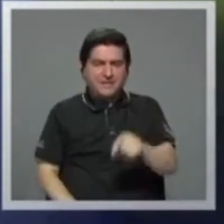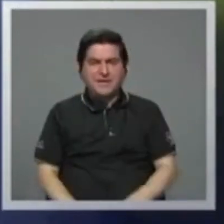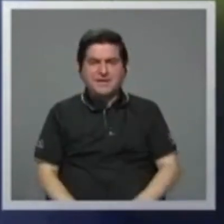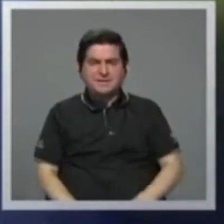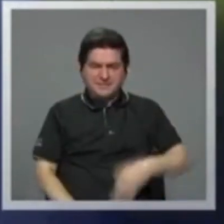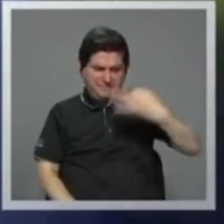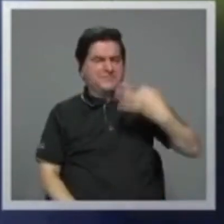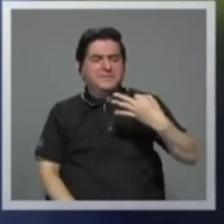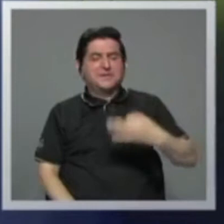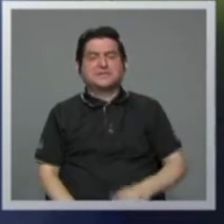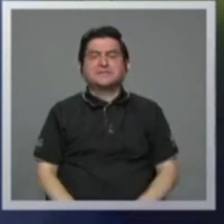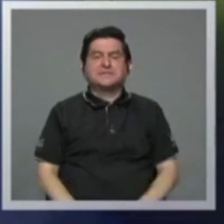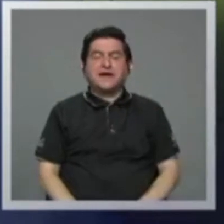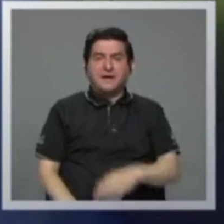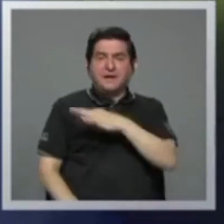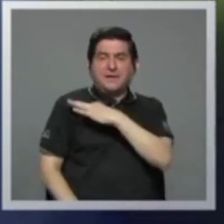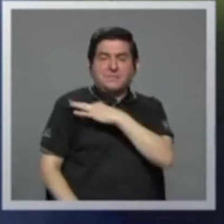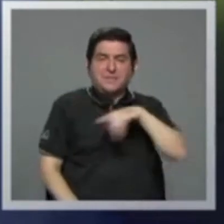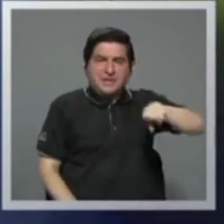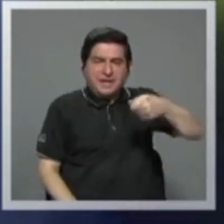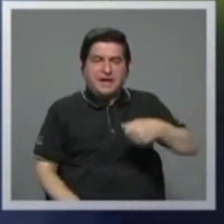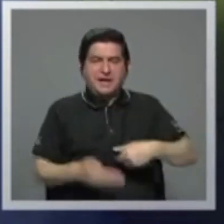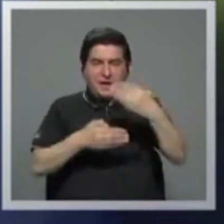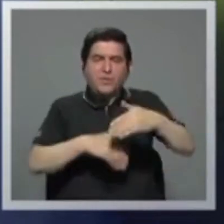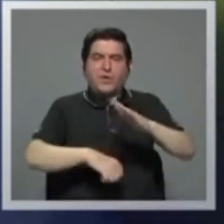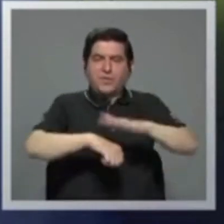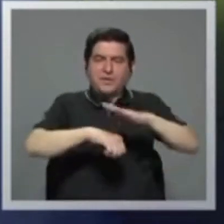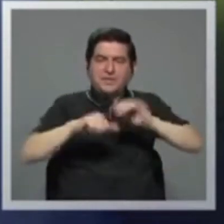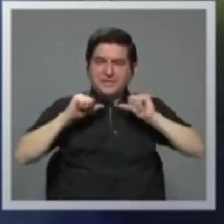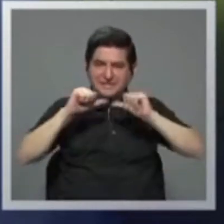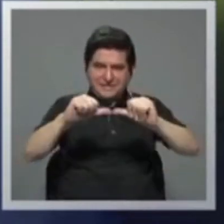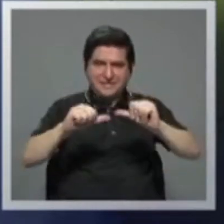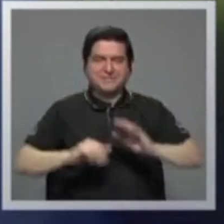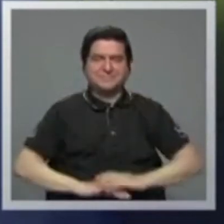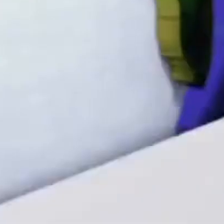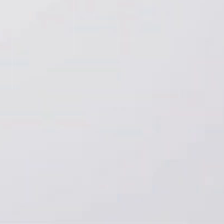contundencia, invitaremos al canal a que nos invite a regresar.